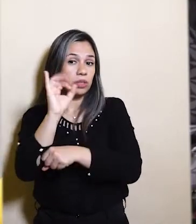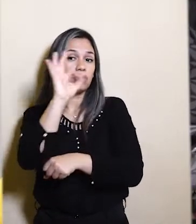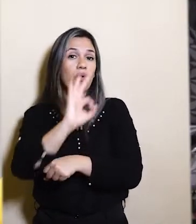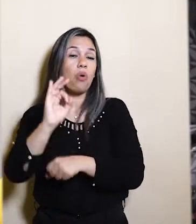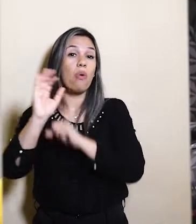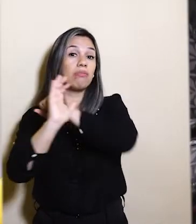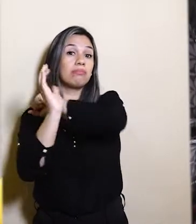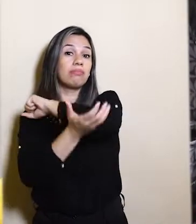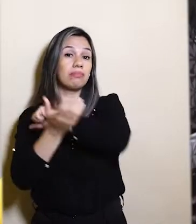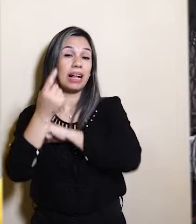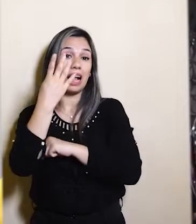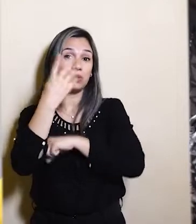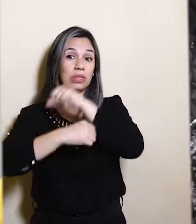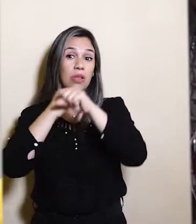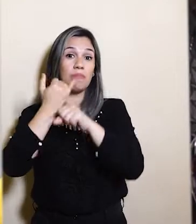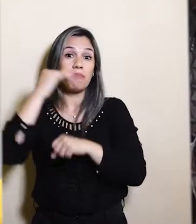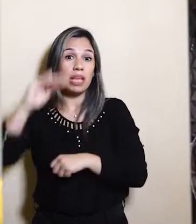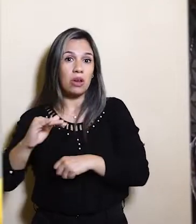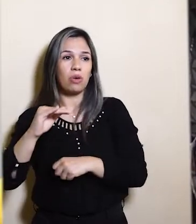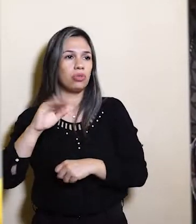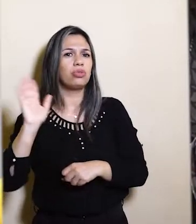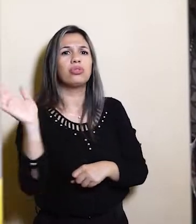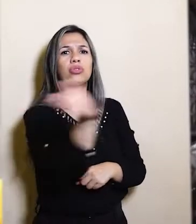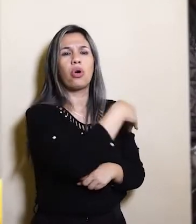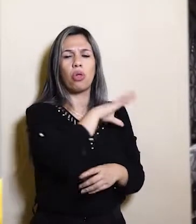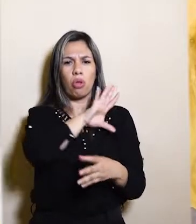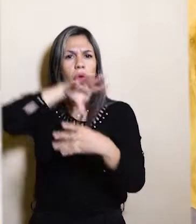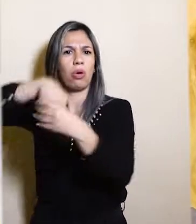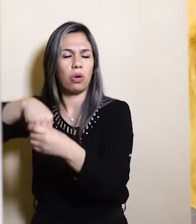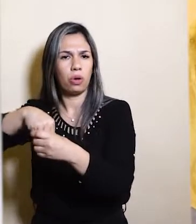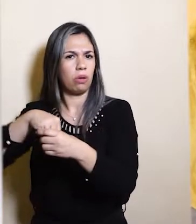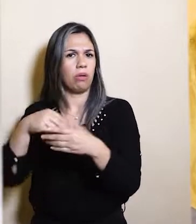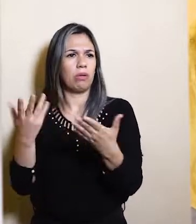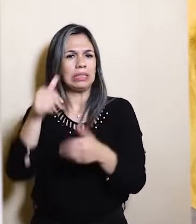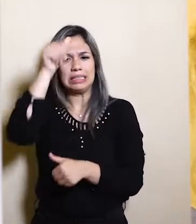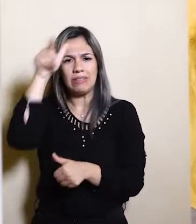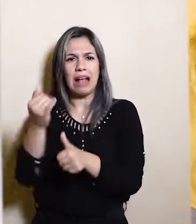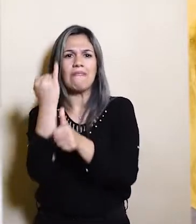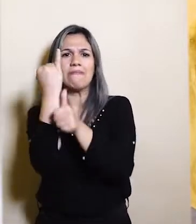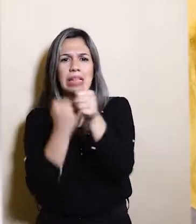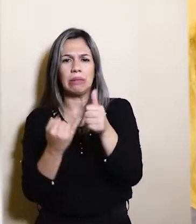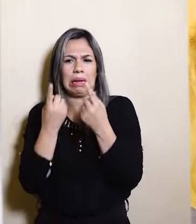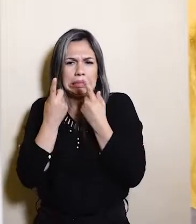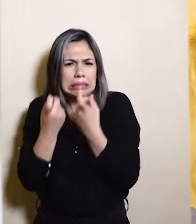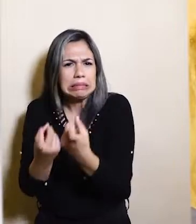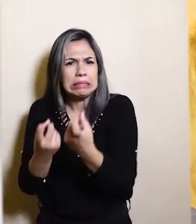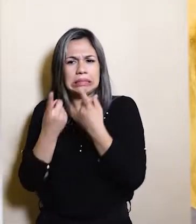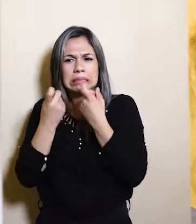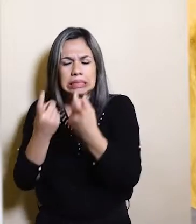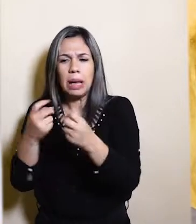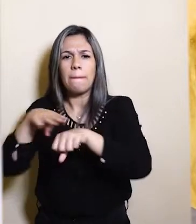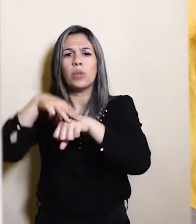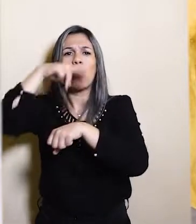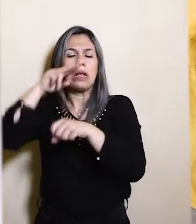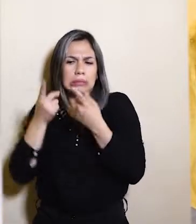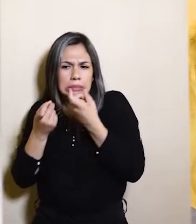este abuso sexual, pero de manera que victimizan secundariamente, es decir, la someten a interrogatorios, testimoniales, tiene